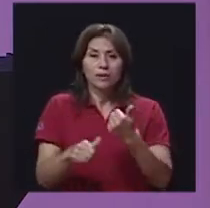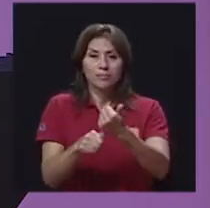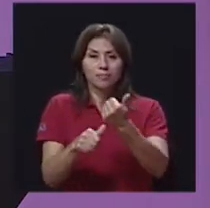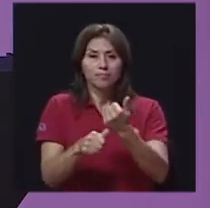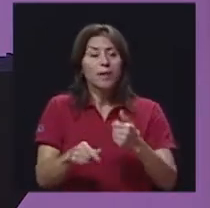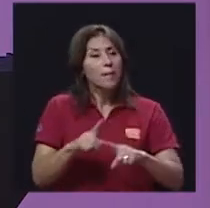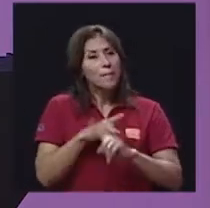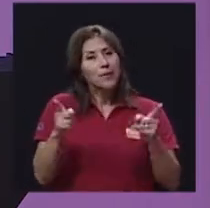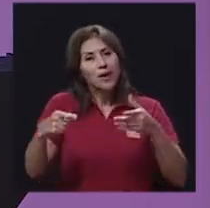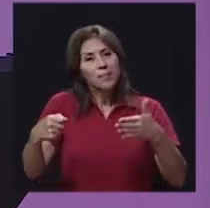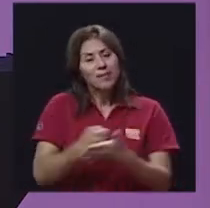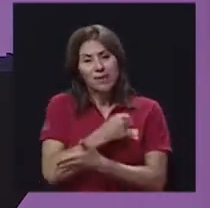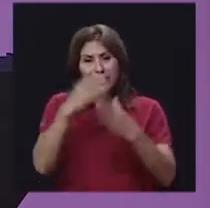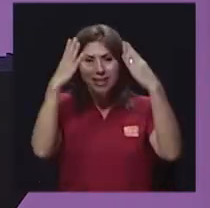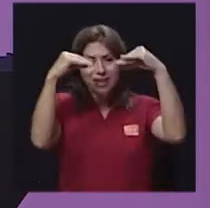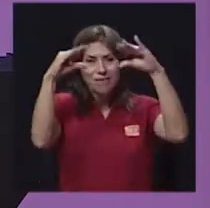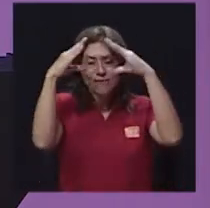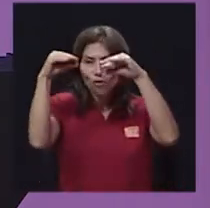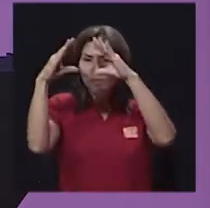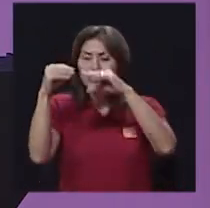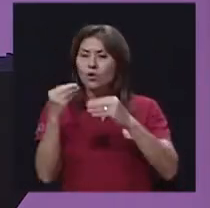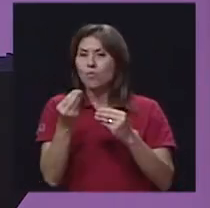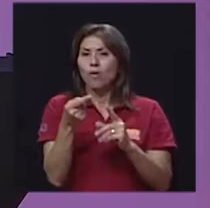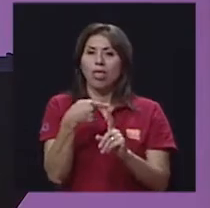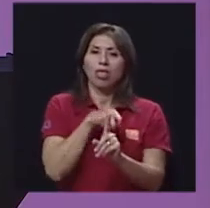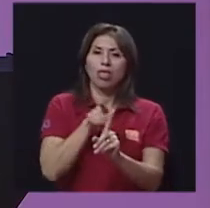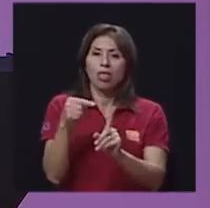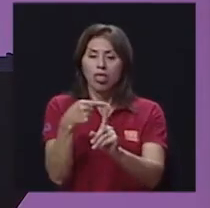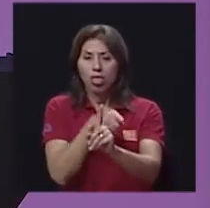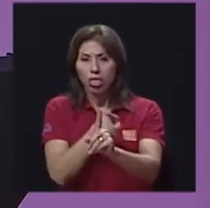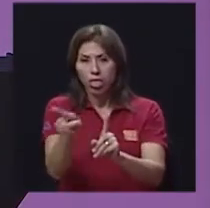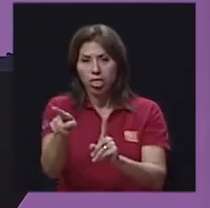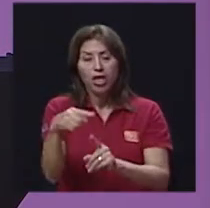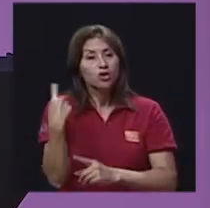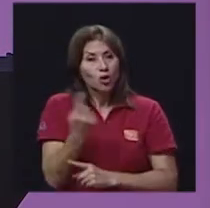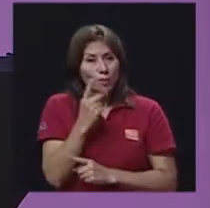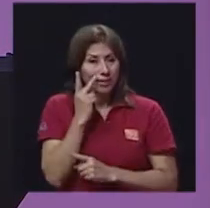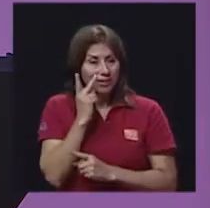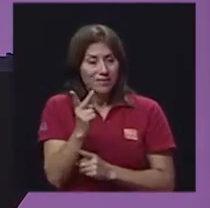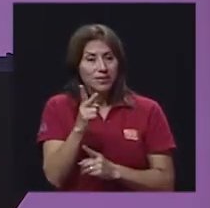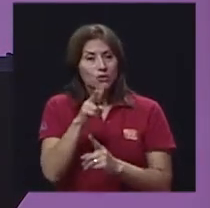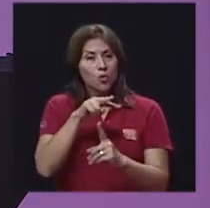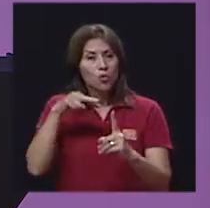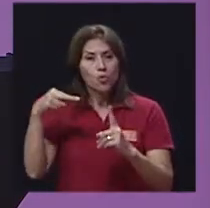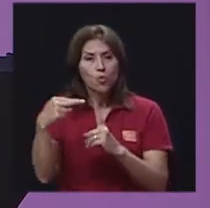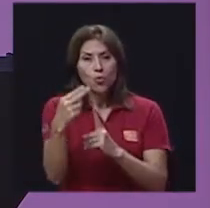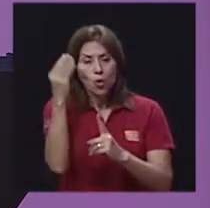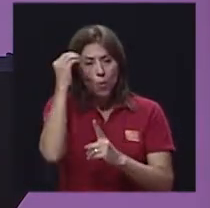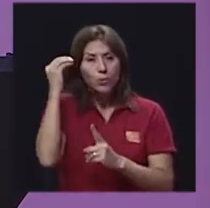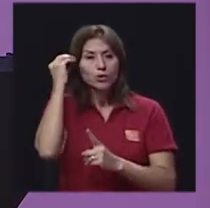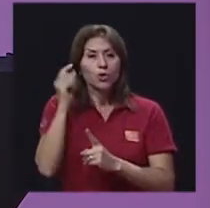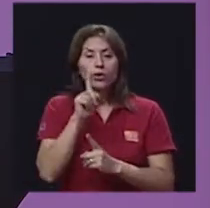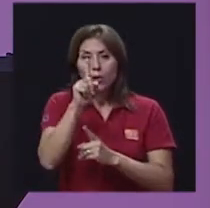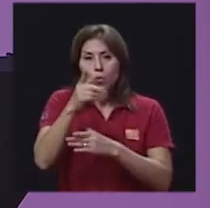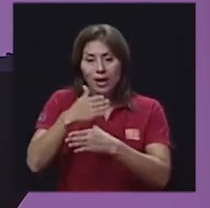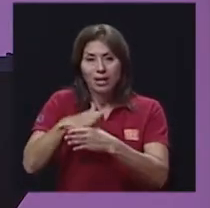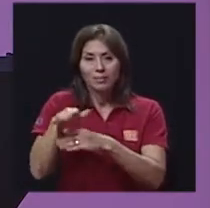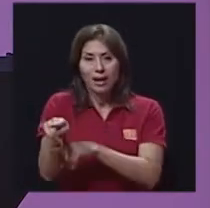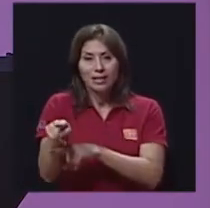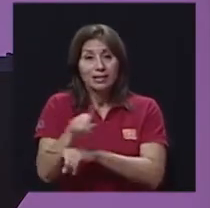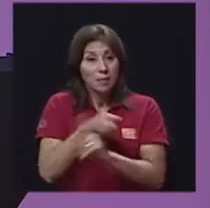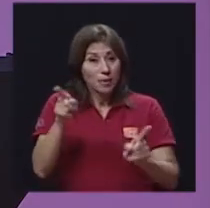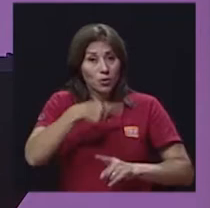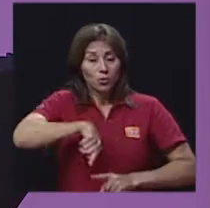han sido sesgadas. Solamente se ha tomado la posición de una de las partes. Pero desde la defensa pública, donde atendemos a estas señoras que van día tras